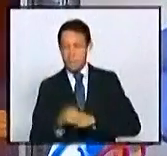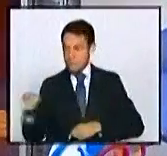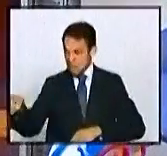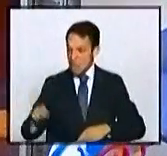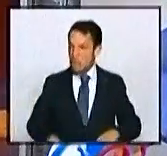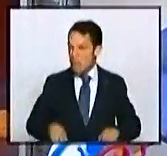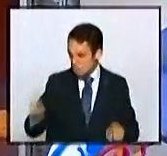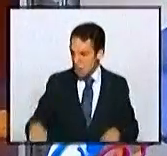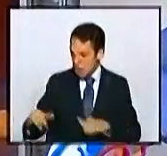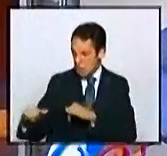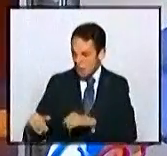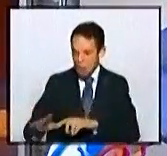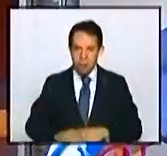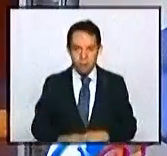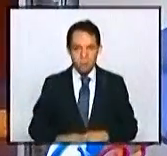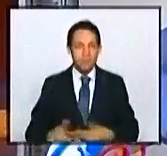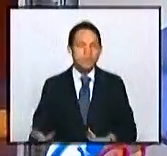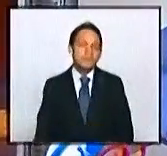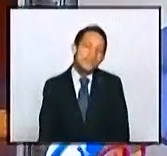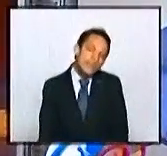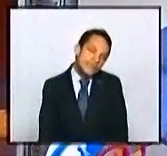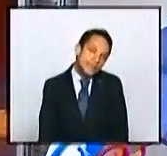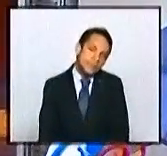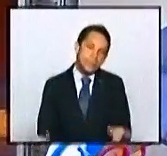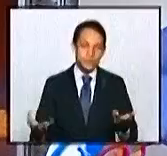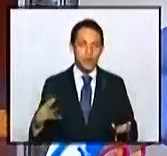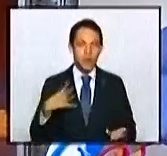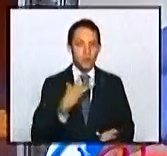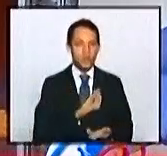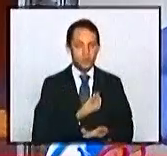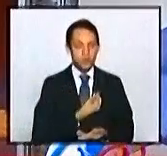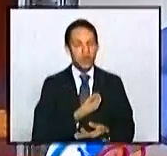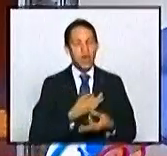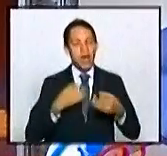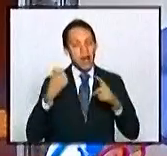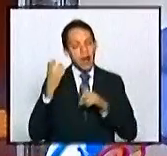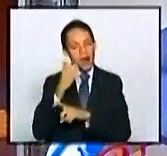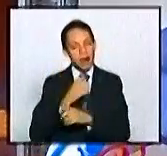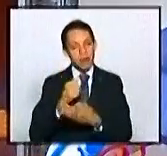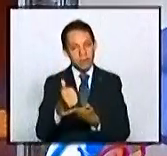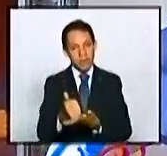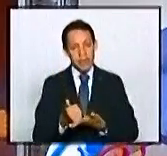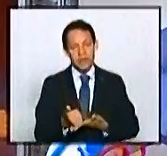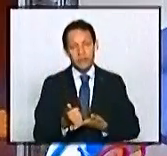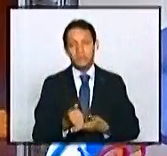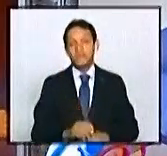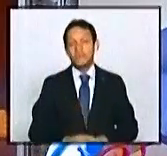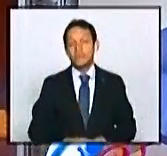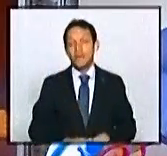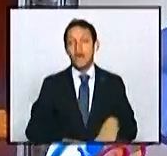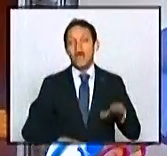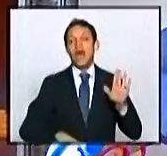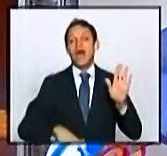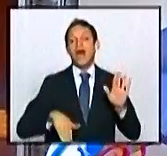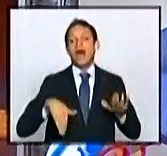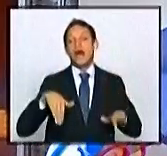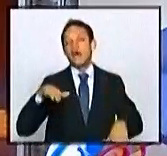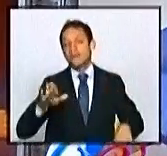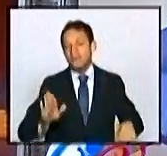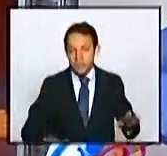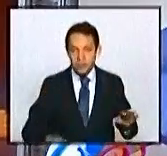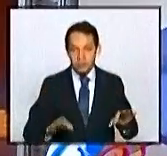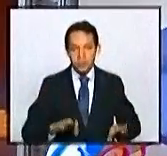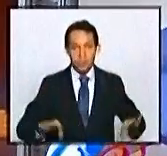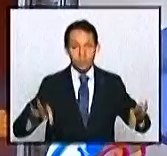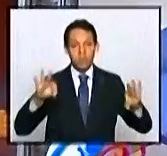es. Y ahí es donde nosotros tenemos que buscar la ayuda. A veces tenemos que tener